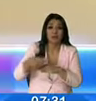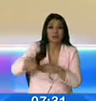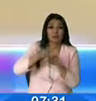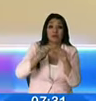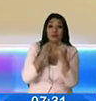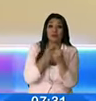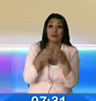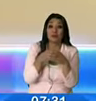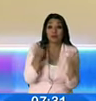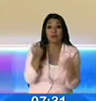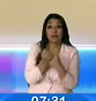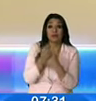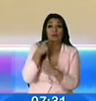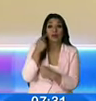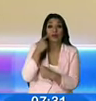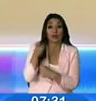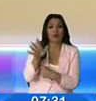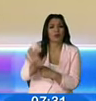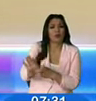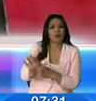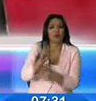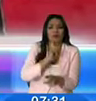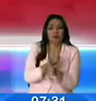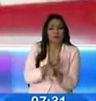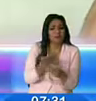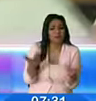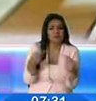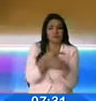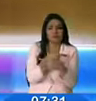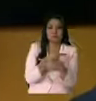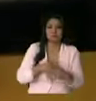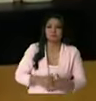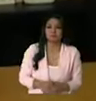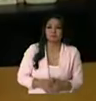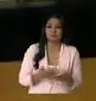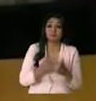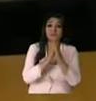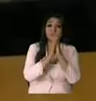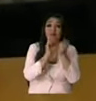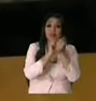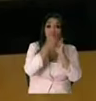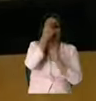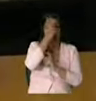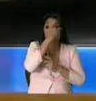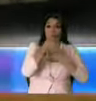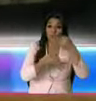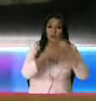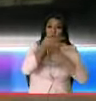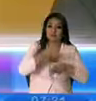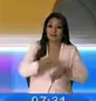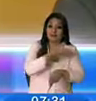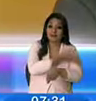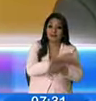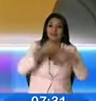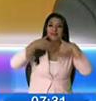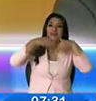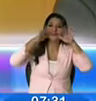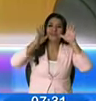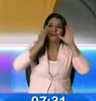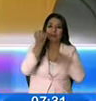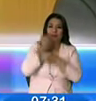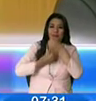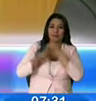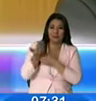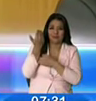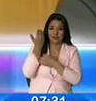correístas, la han hecho pasar por verdades. Tras apelar la sentencia de primera instancia dictaminada en diciembre del año pasado,